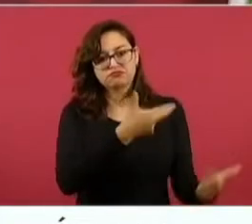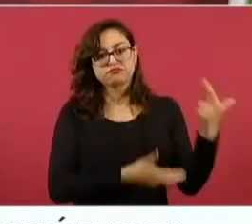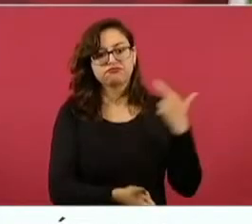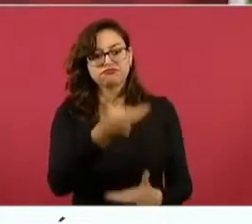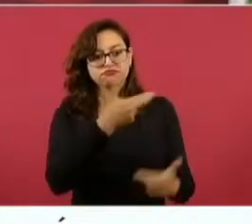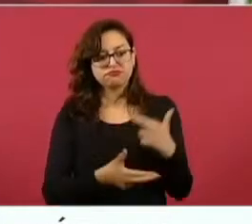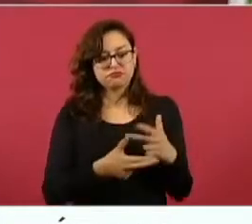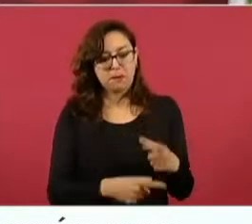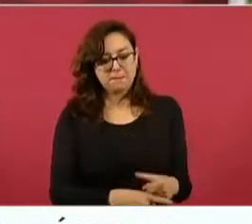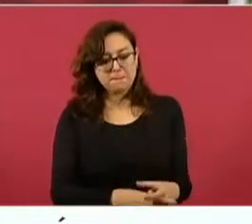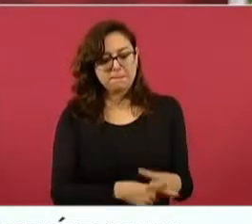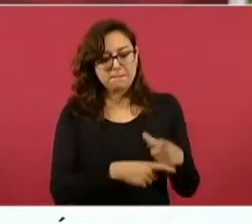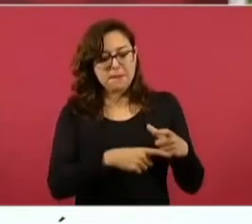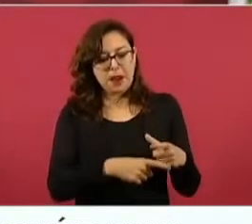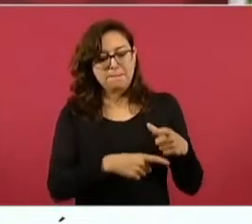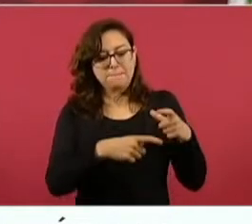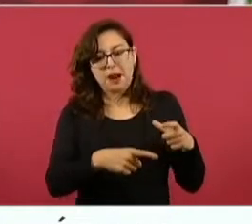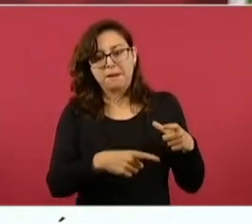llegamos nosotros